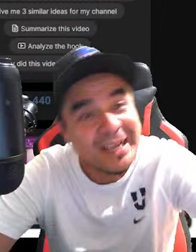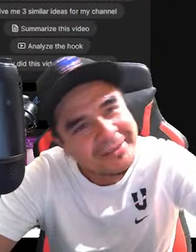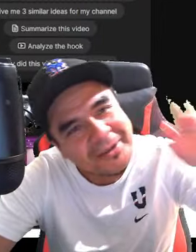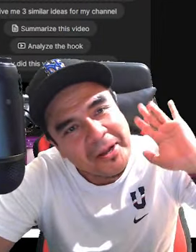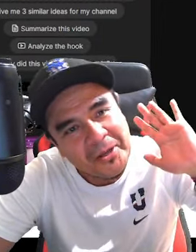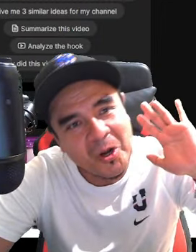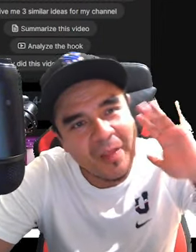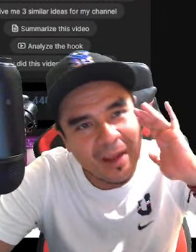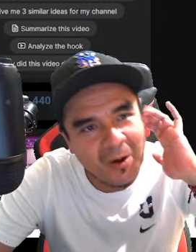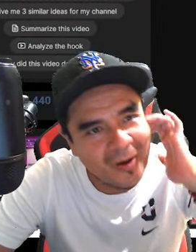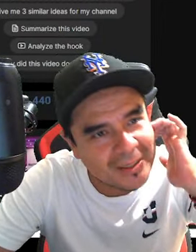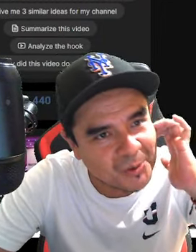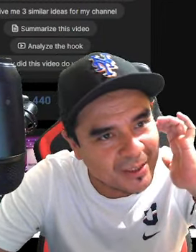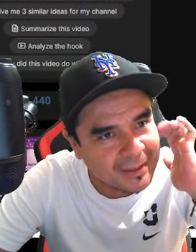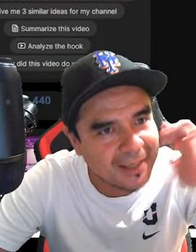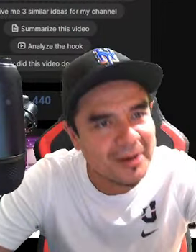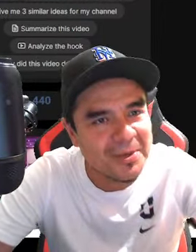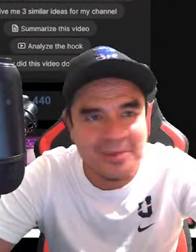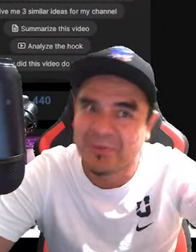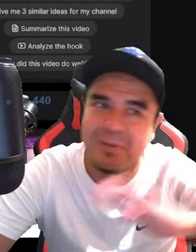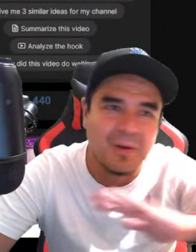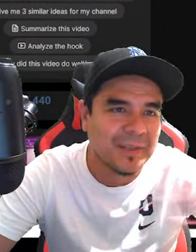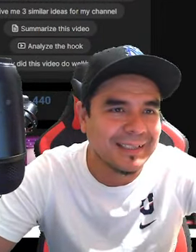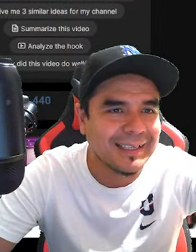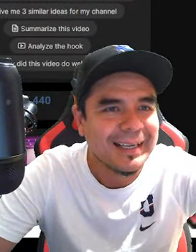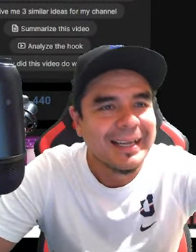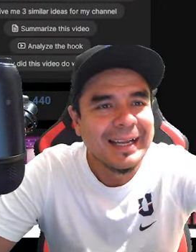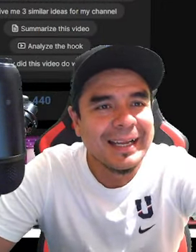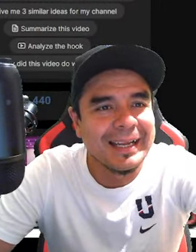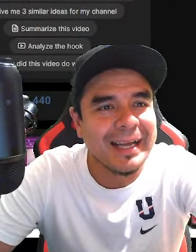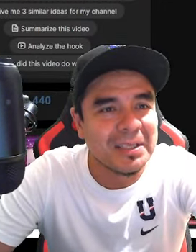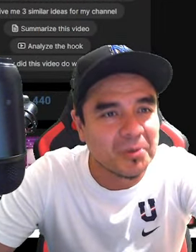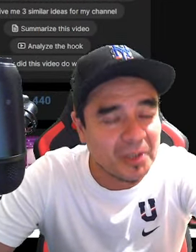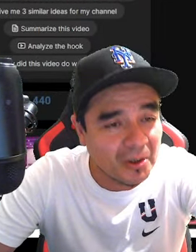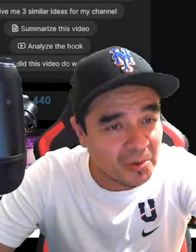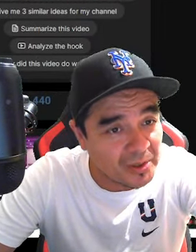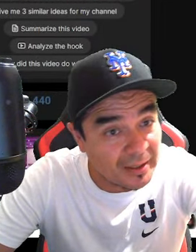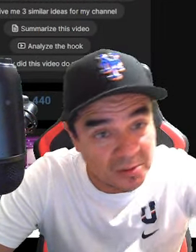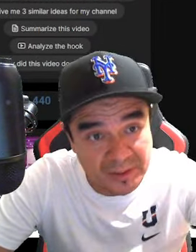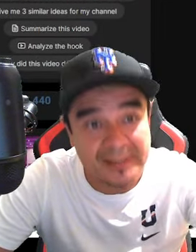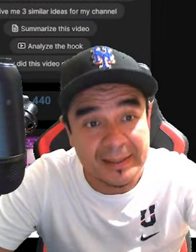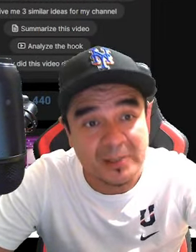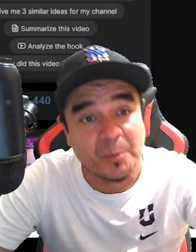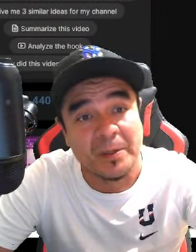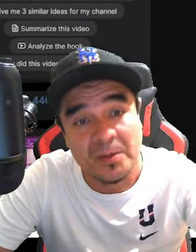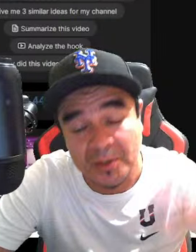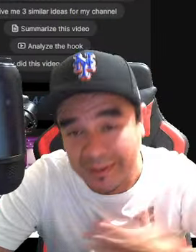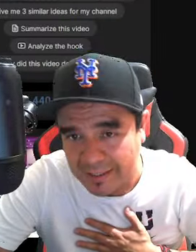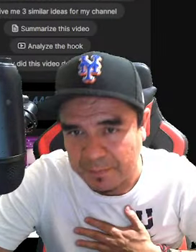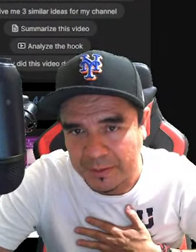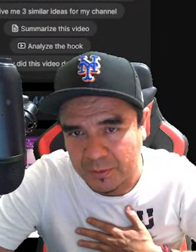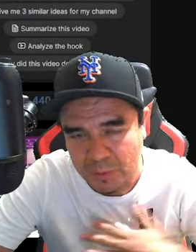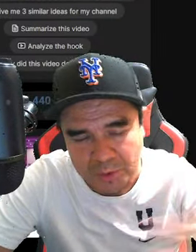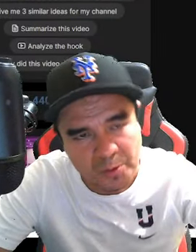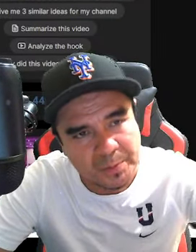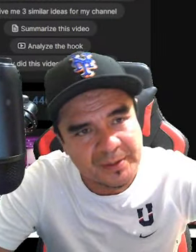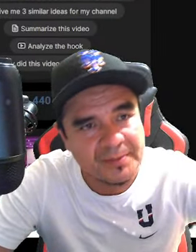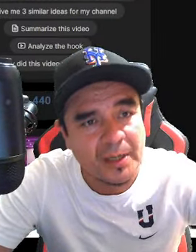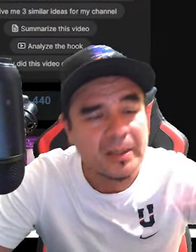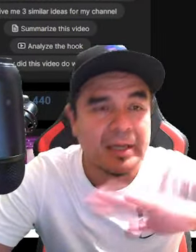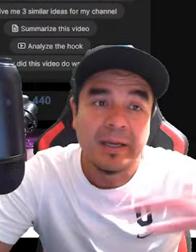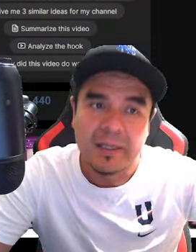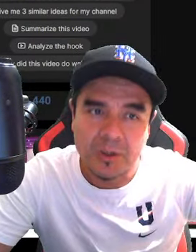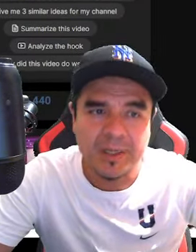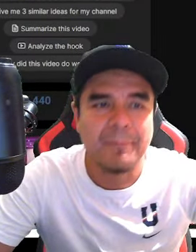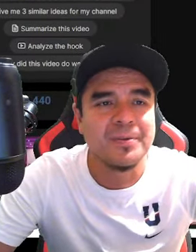fueron. Bueno, yo lo dejo a su criterio, amigos. No me voy a meter a discutir con ustedes. Ustedes tienen su percepción. Respeto mucho su